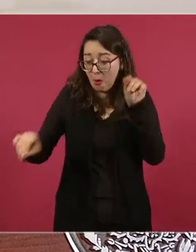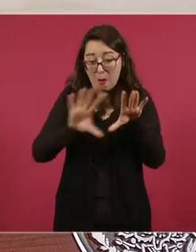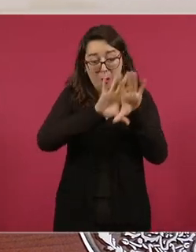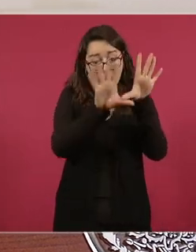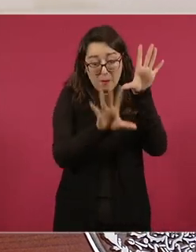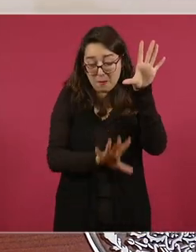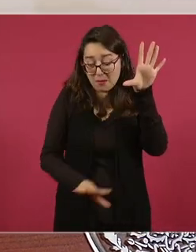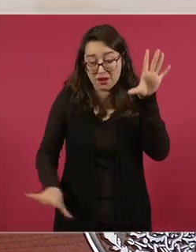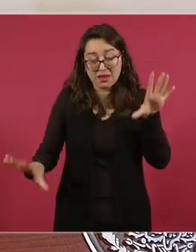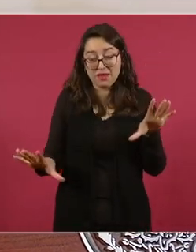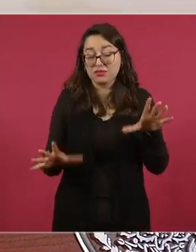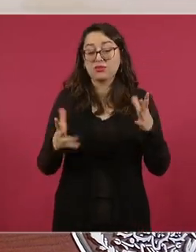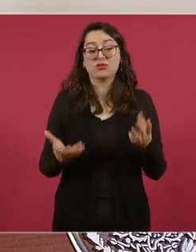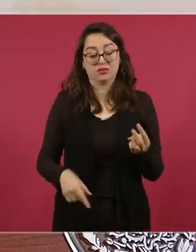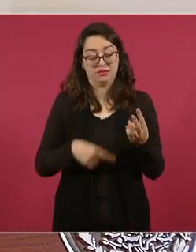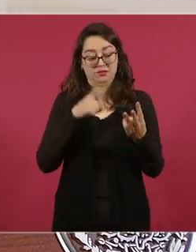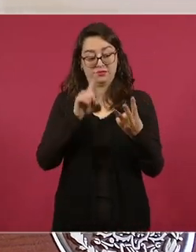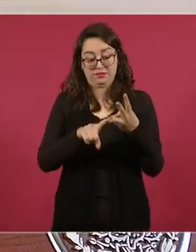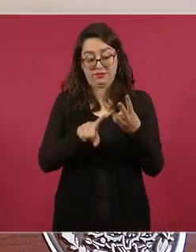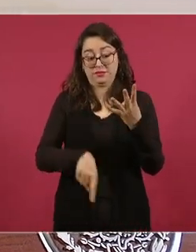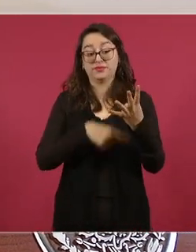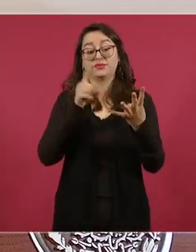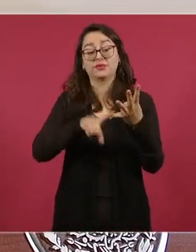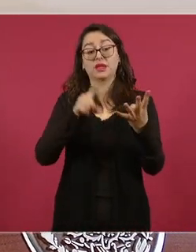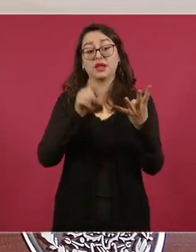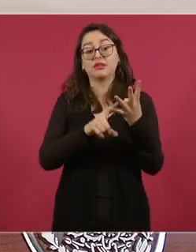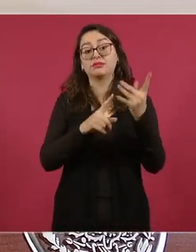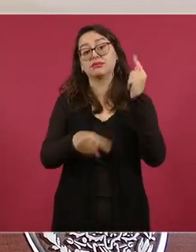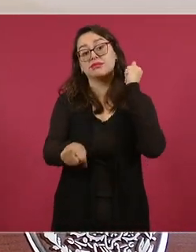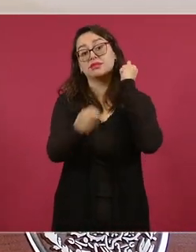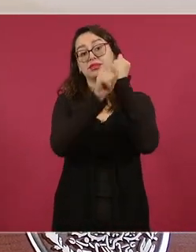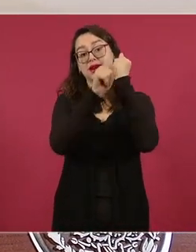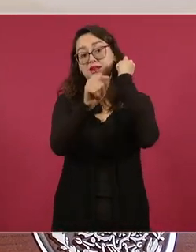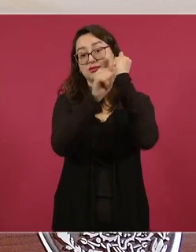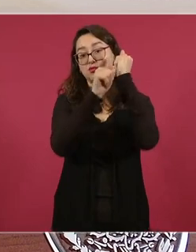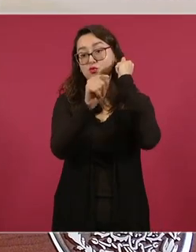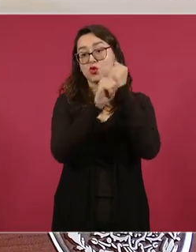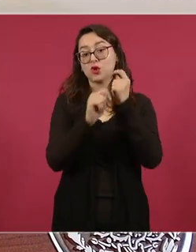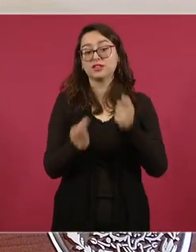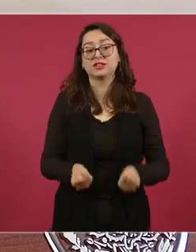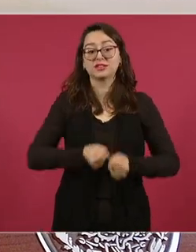es tener un transporte seguro,